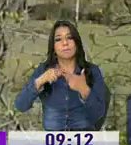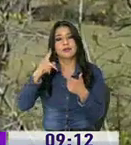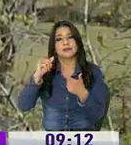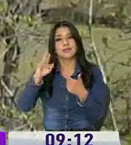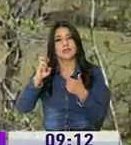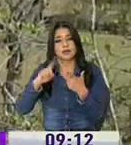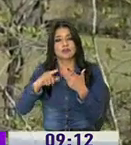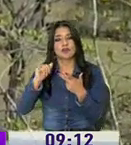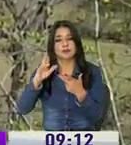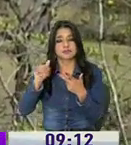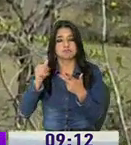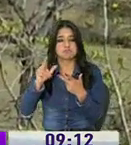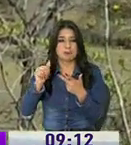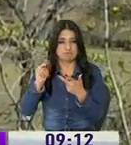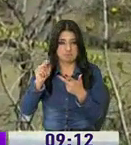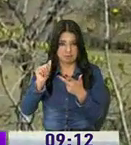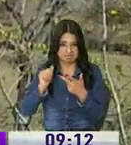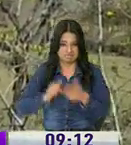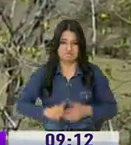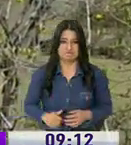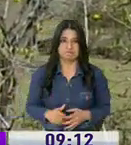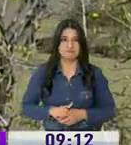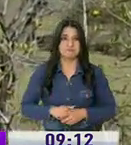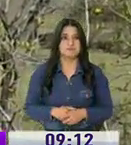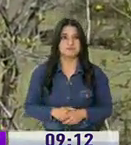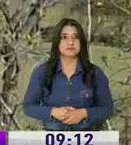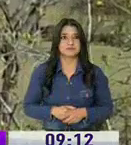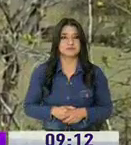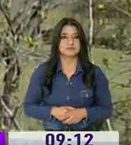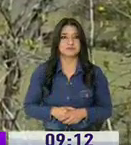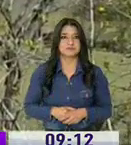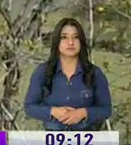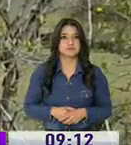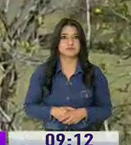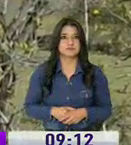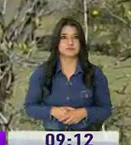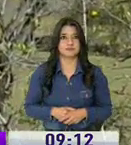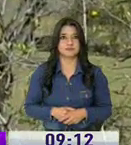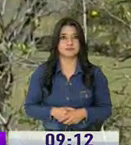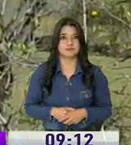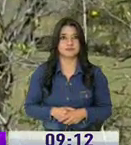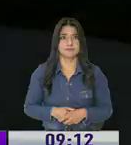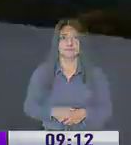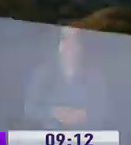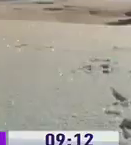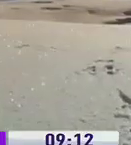y Borlaspamba. En Loja informó Marcela Constante Brito.